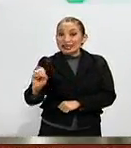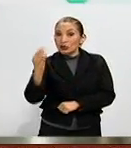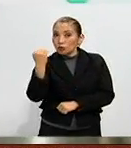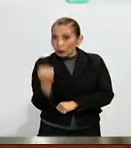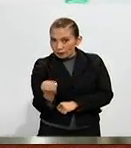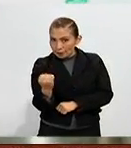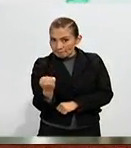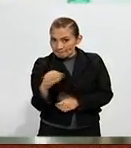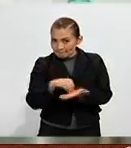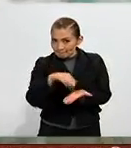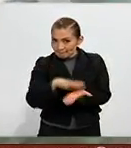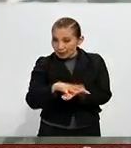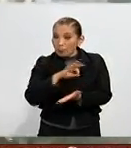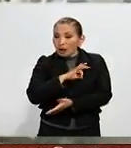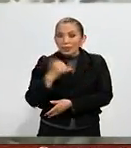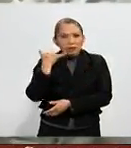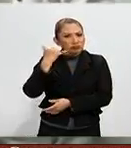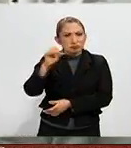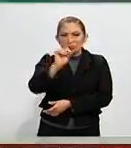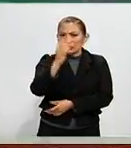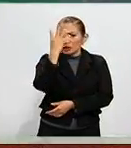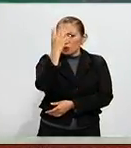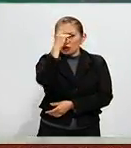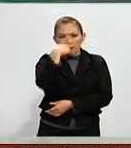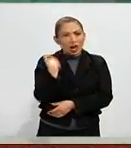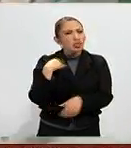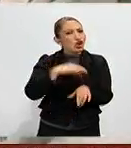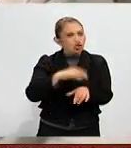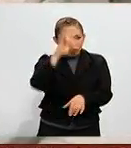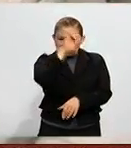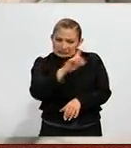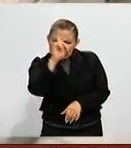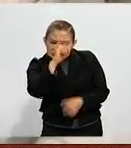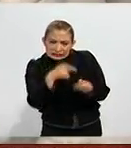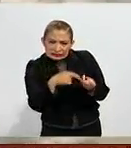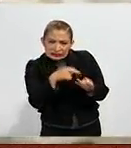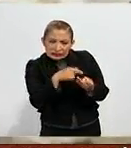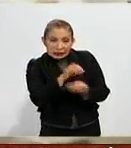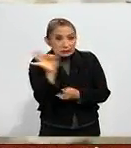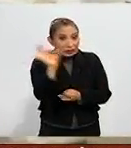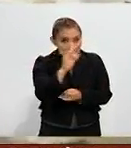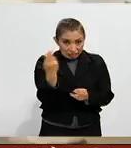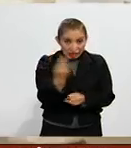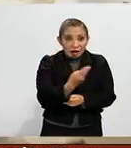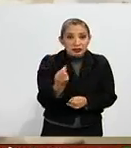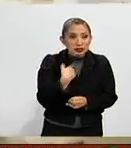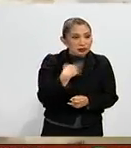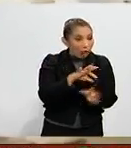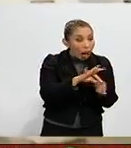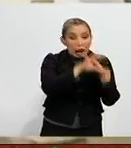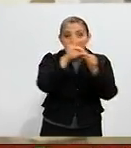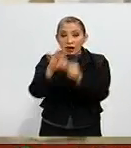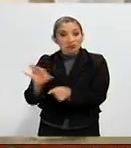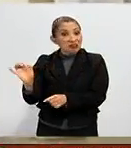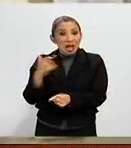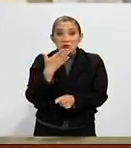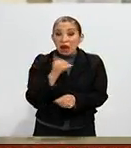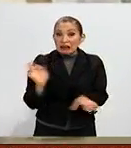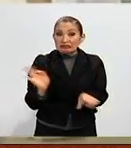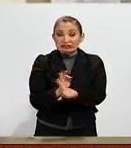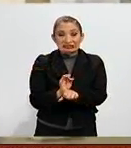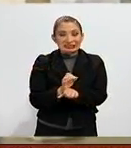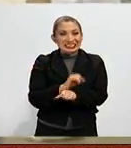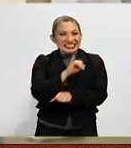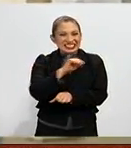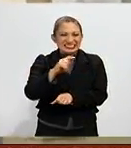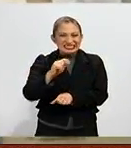51-32-0909, que pueden llamar 24 horas, médicos les van a asesorar, incluso si fuera necesario referirlos, si no tienen seguridad social,